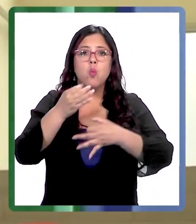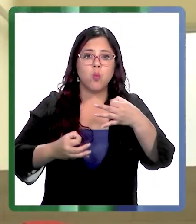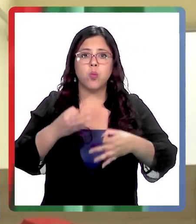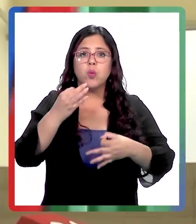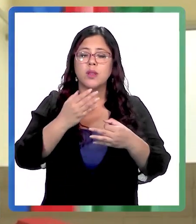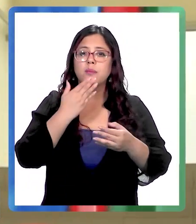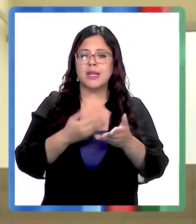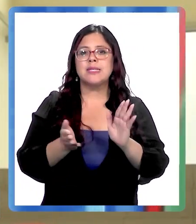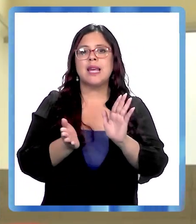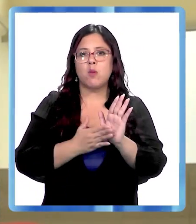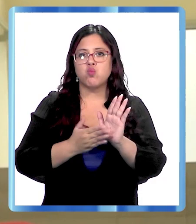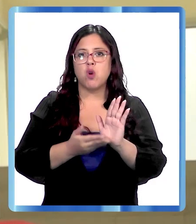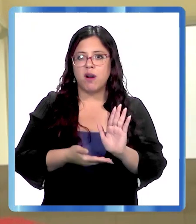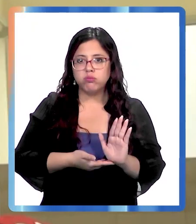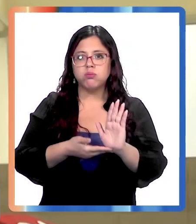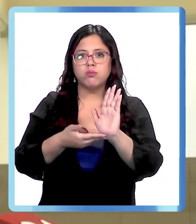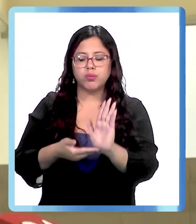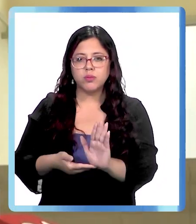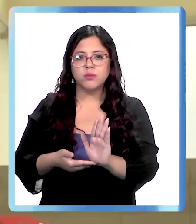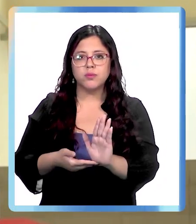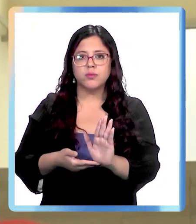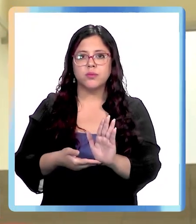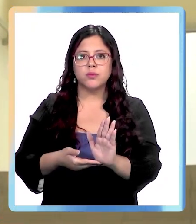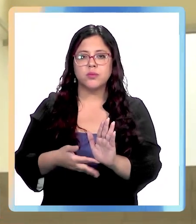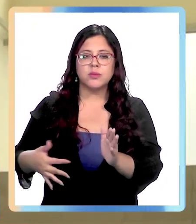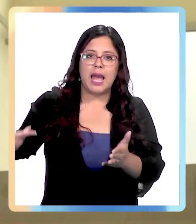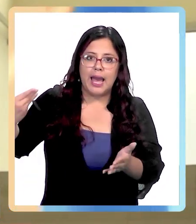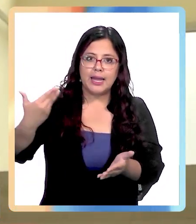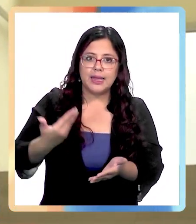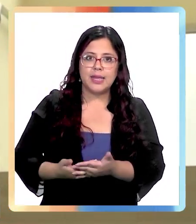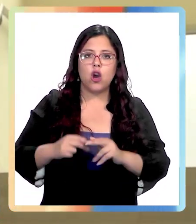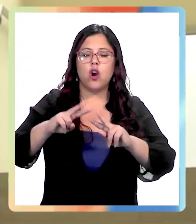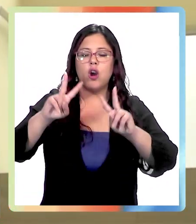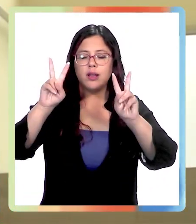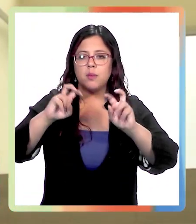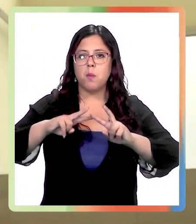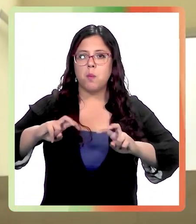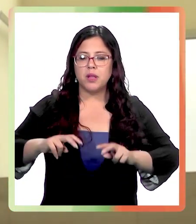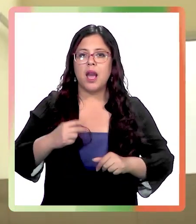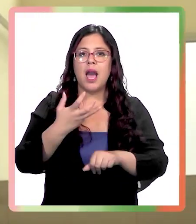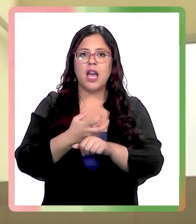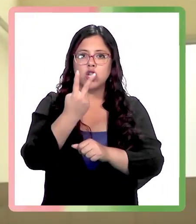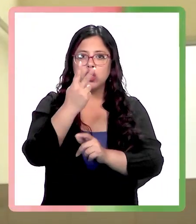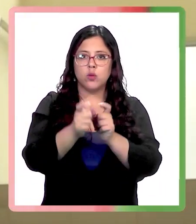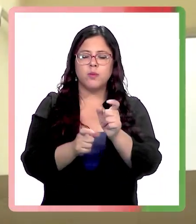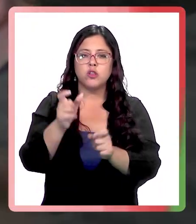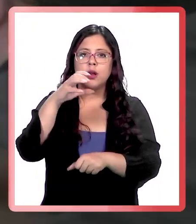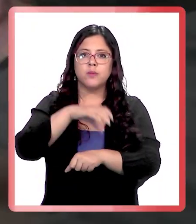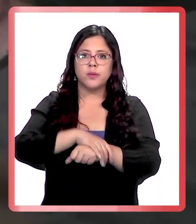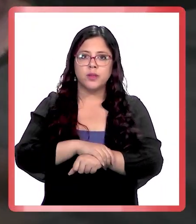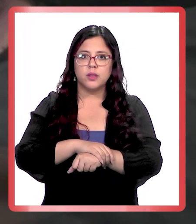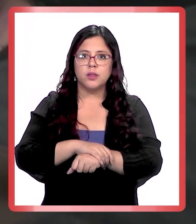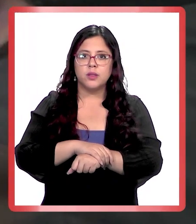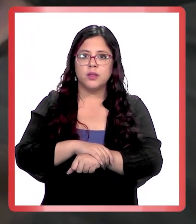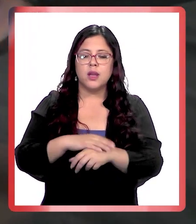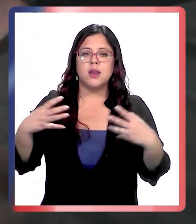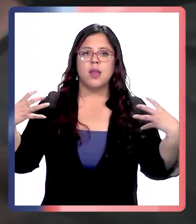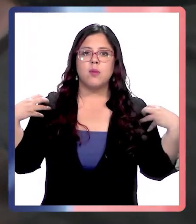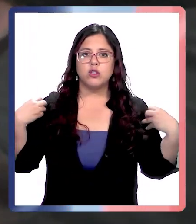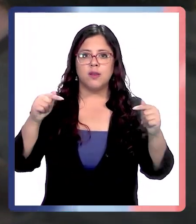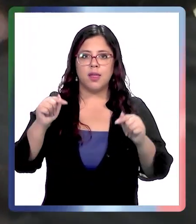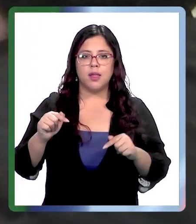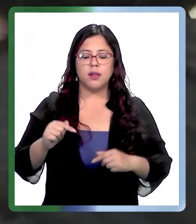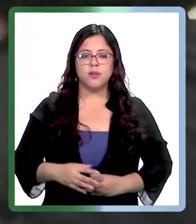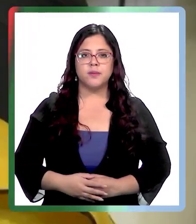prueba reunida durante esta investigación, donde hay dos personas imputadas en relación a la autoría de estos hechos. Él